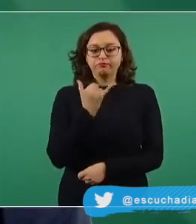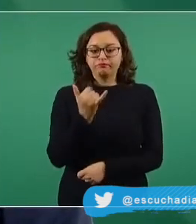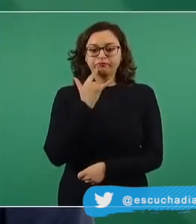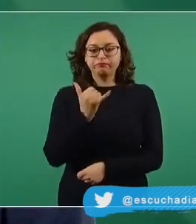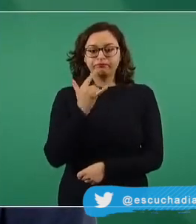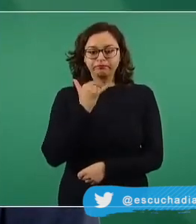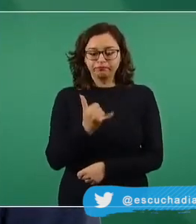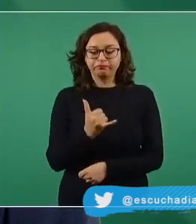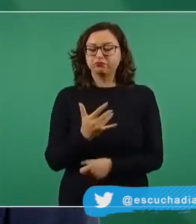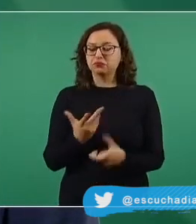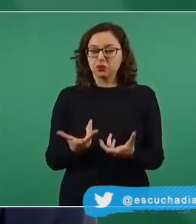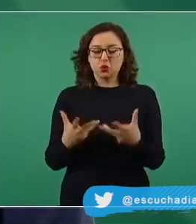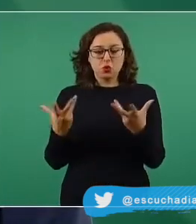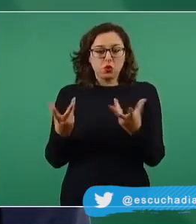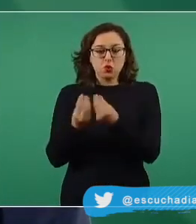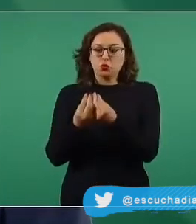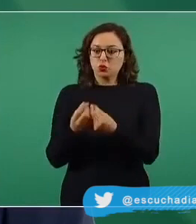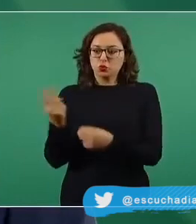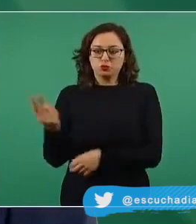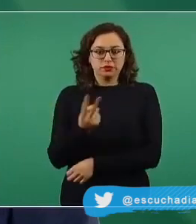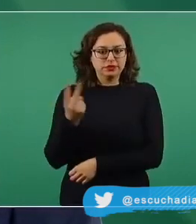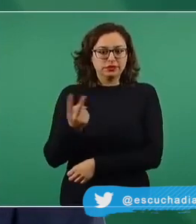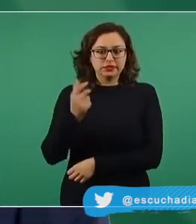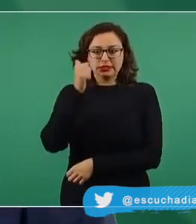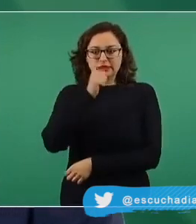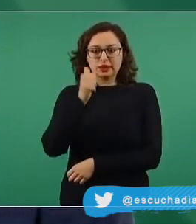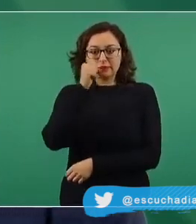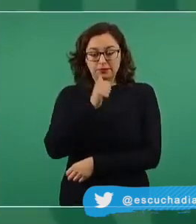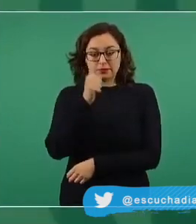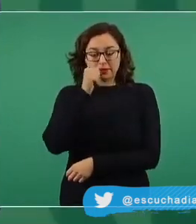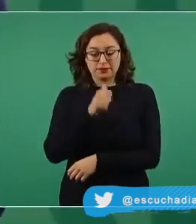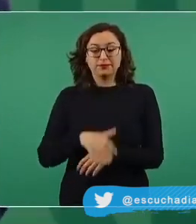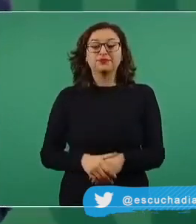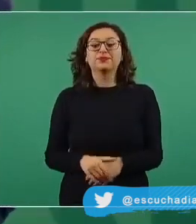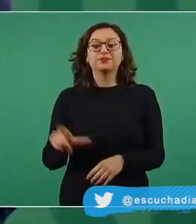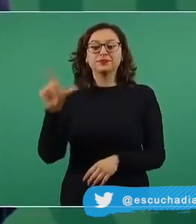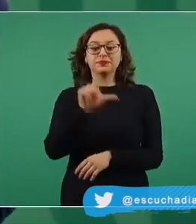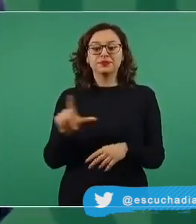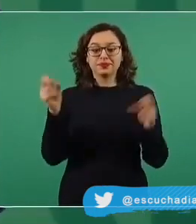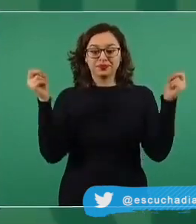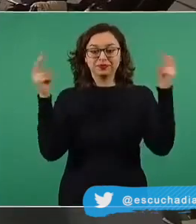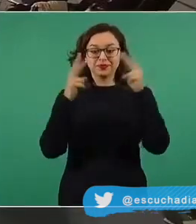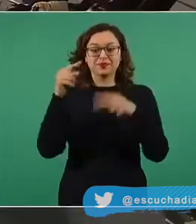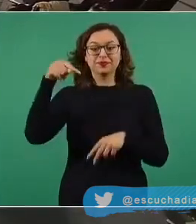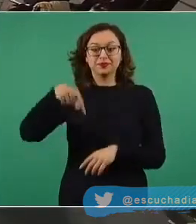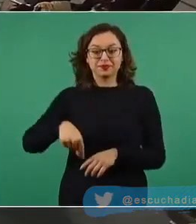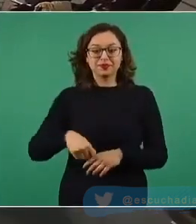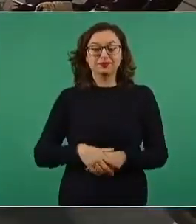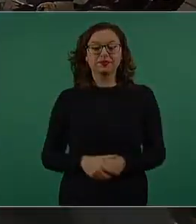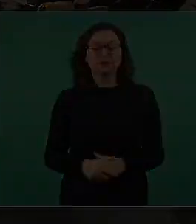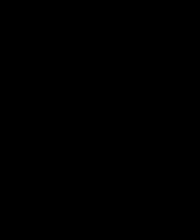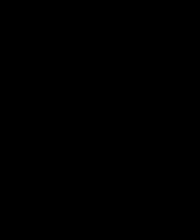democracia. Entonces, eso es mañana y el lunes nos vemos por acá. Muchas gracias.